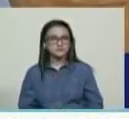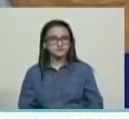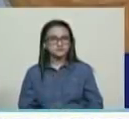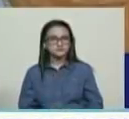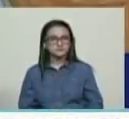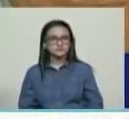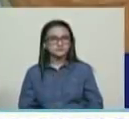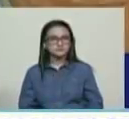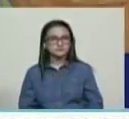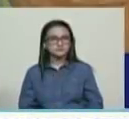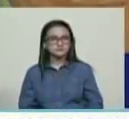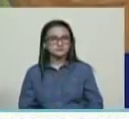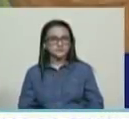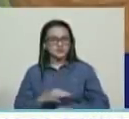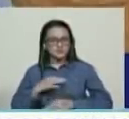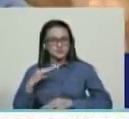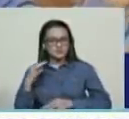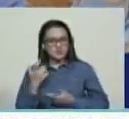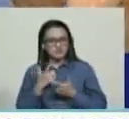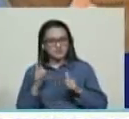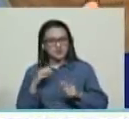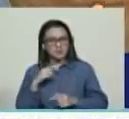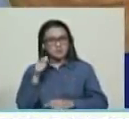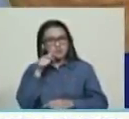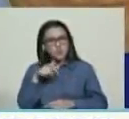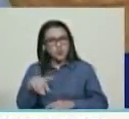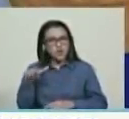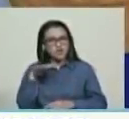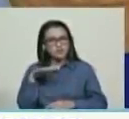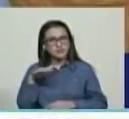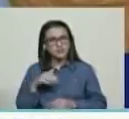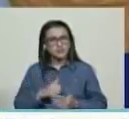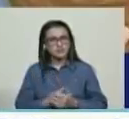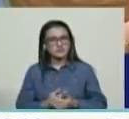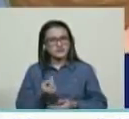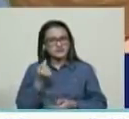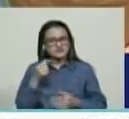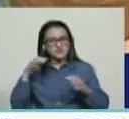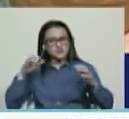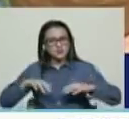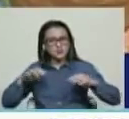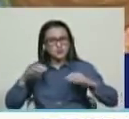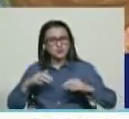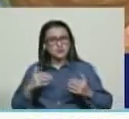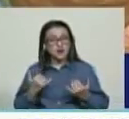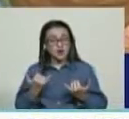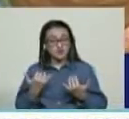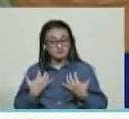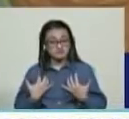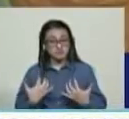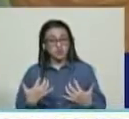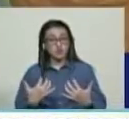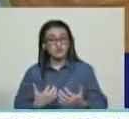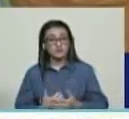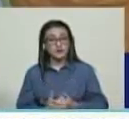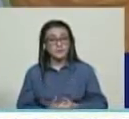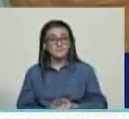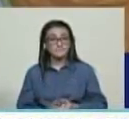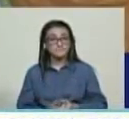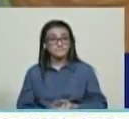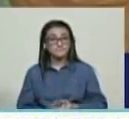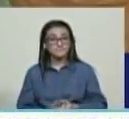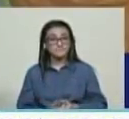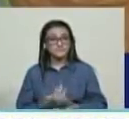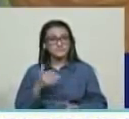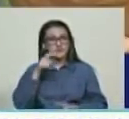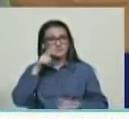Ese espíritu libertario de nuestro pueblo, que ni la lluvia, aquí estamos en pleno acto. Yo hay gente